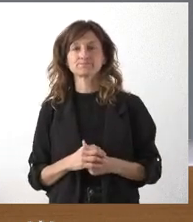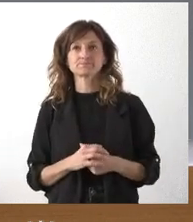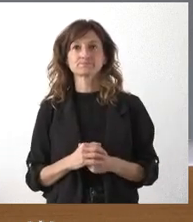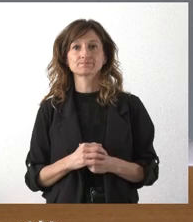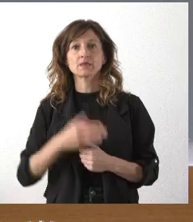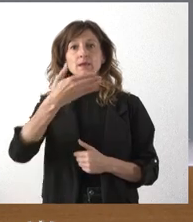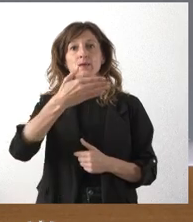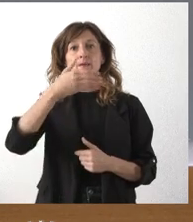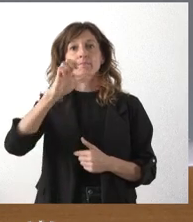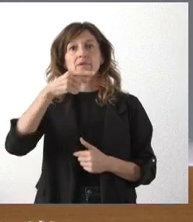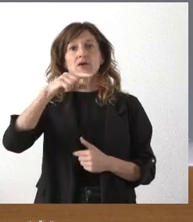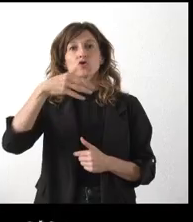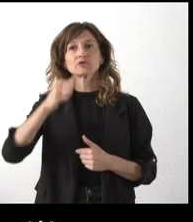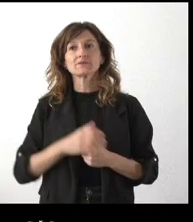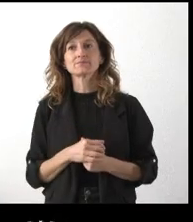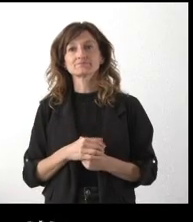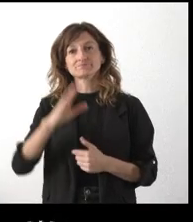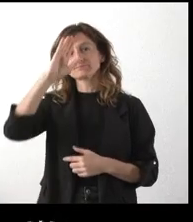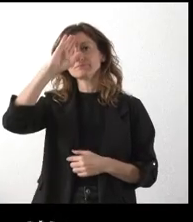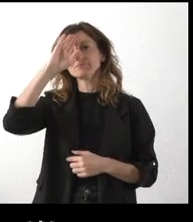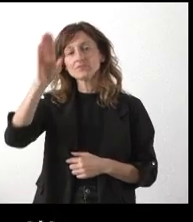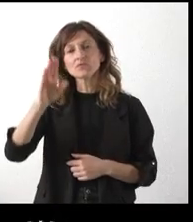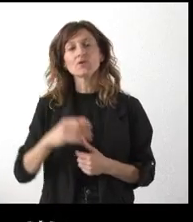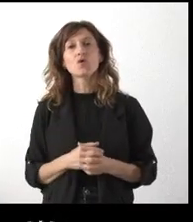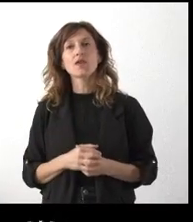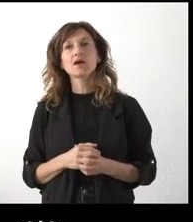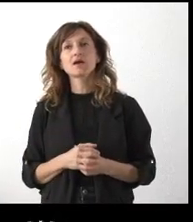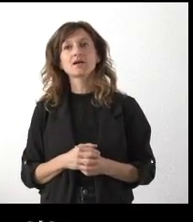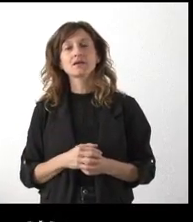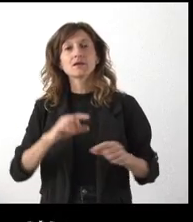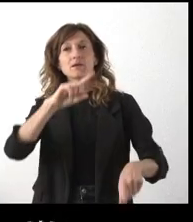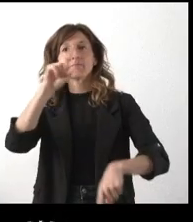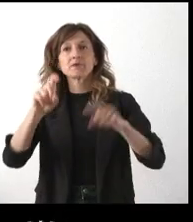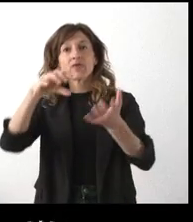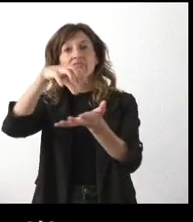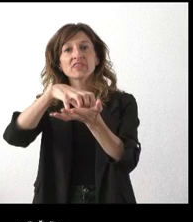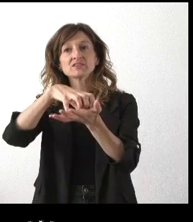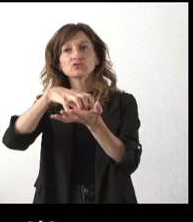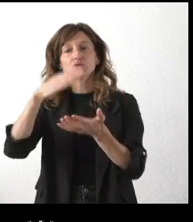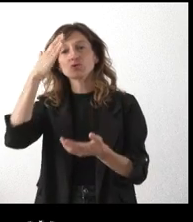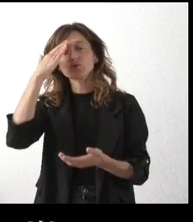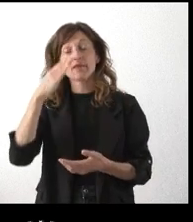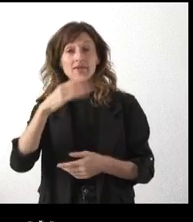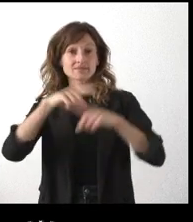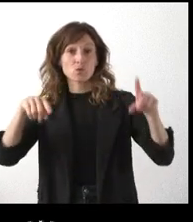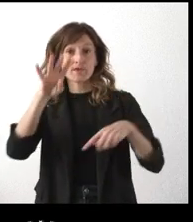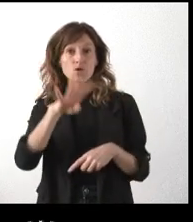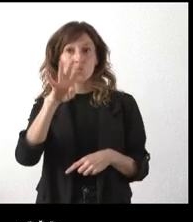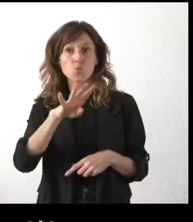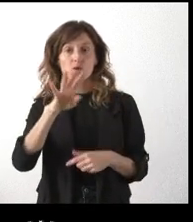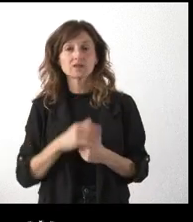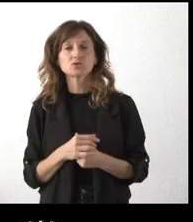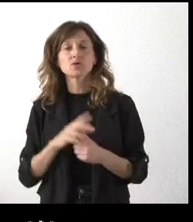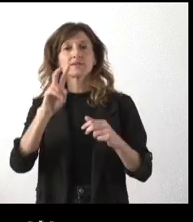begoña Rincón Hola de nuevo Segovia 4 más que al tema